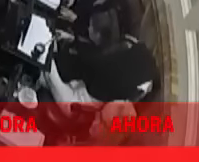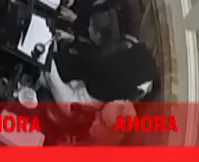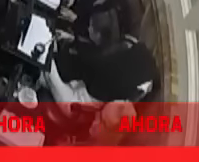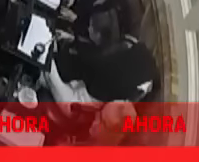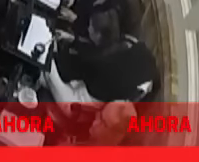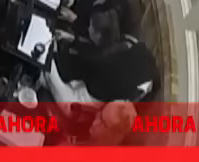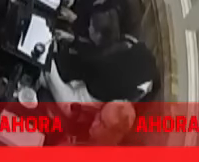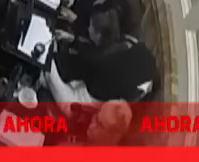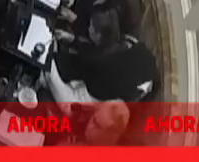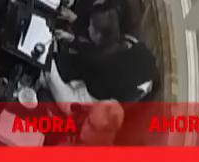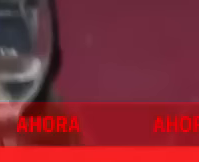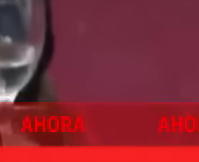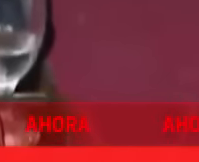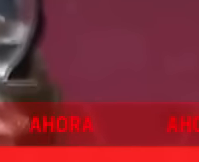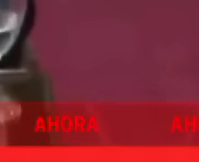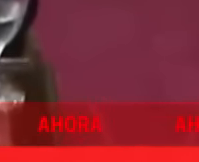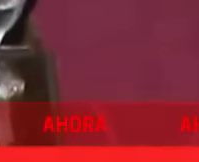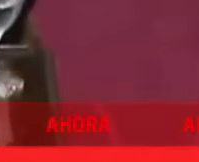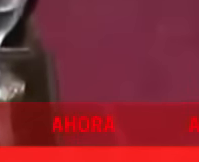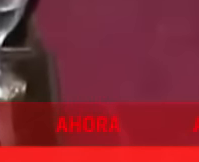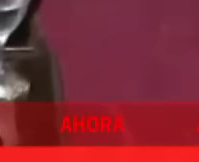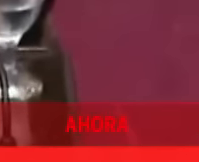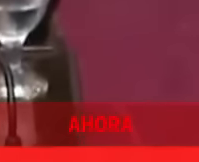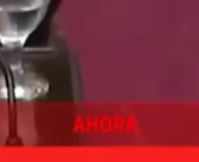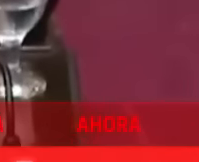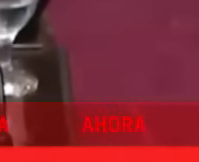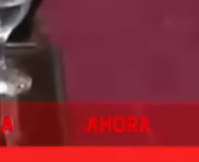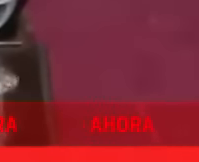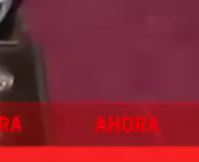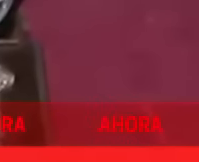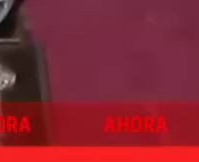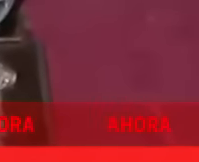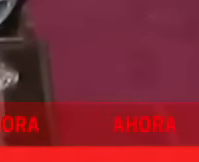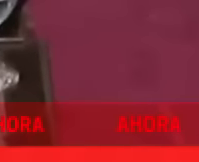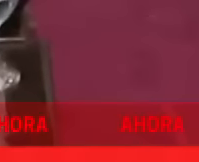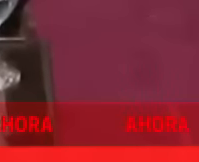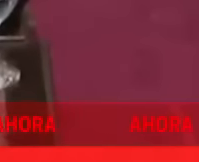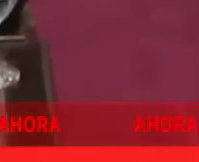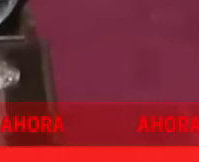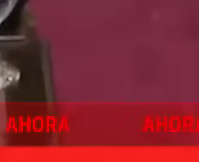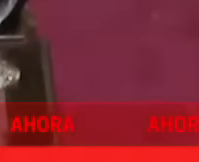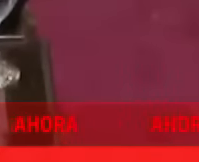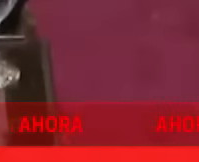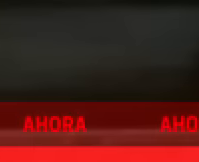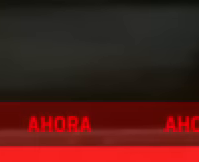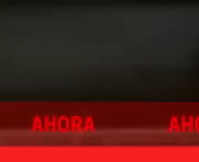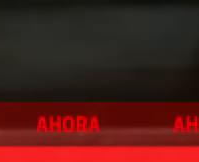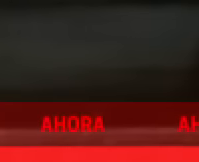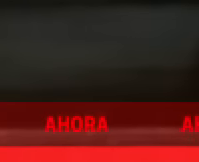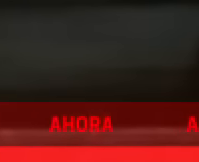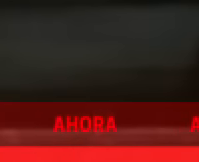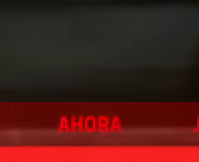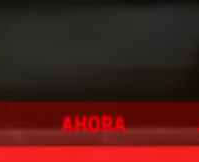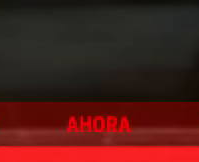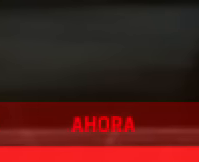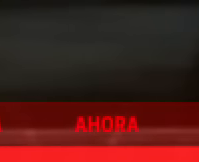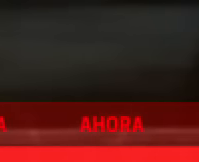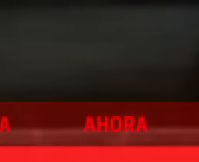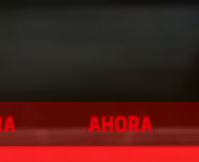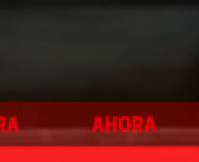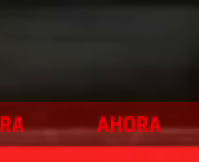Bueno, muy bien, continúa adelante la votación allí en el Senado, las discusiones y los cruces, plana, no, son increíbles,